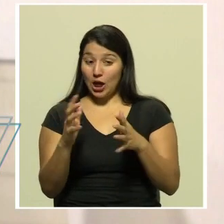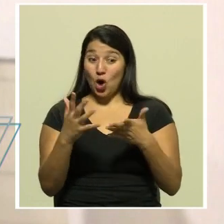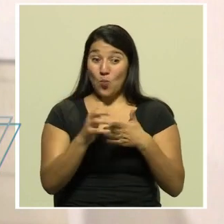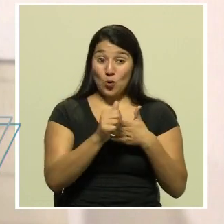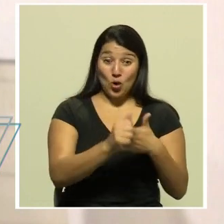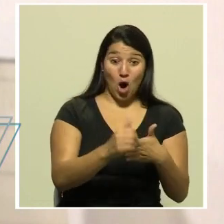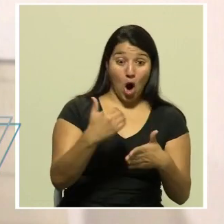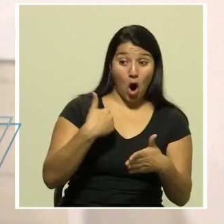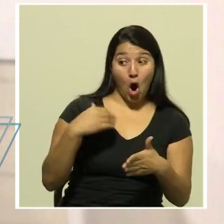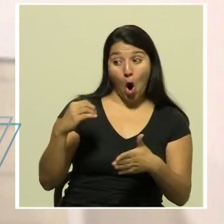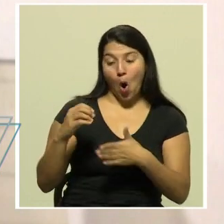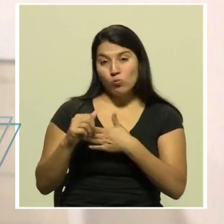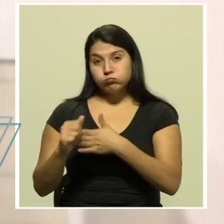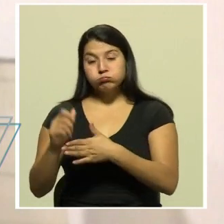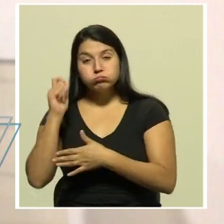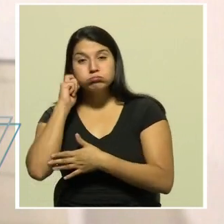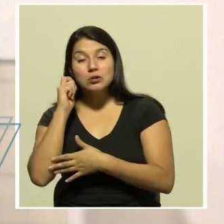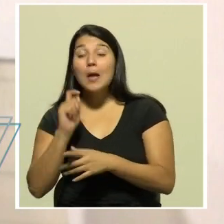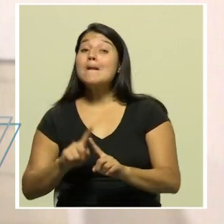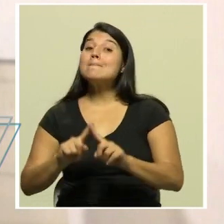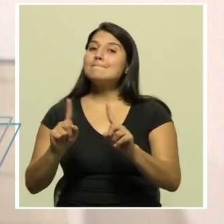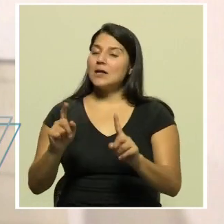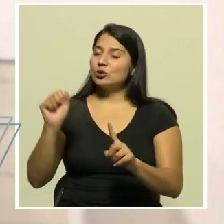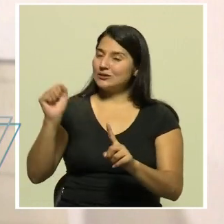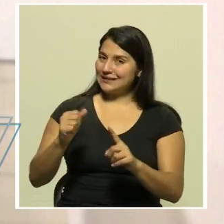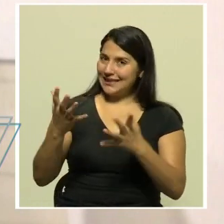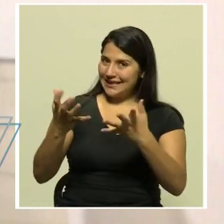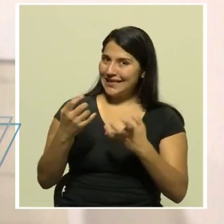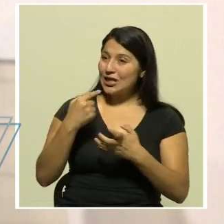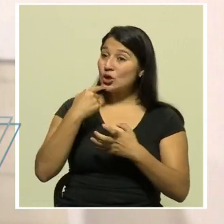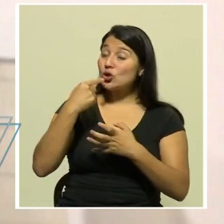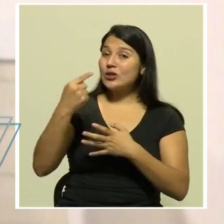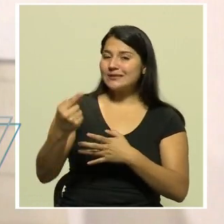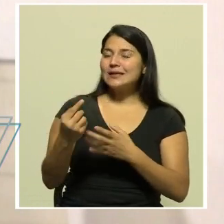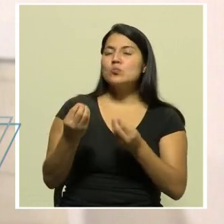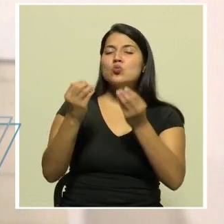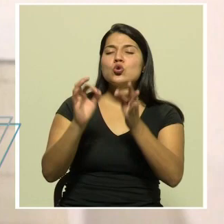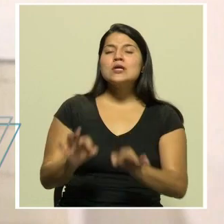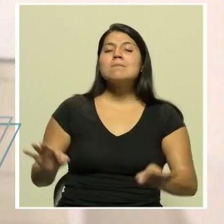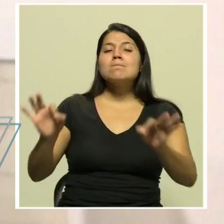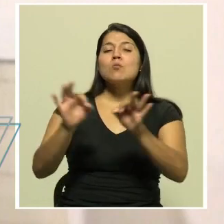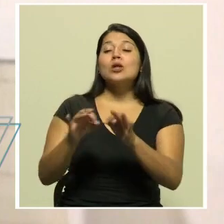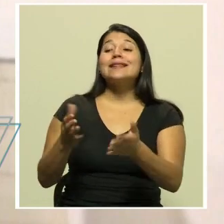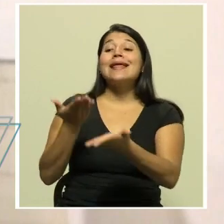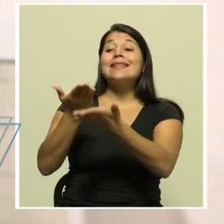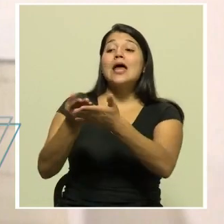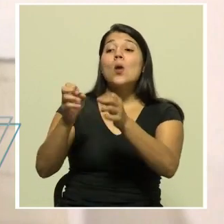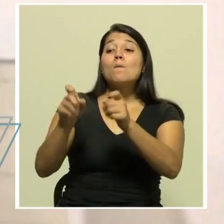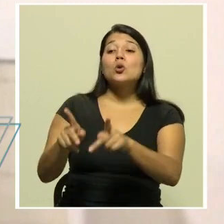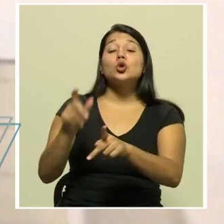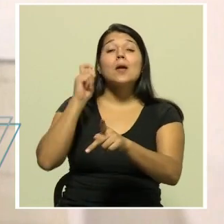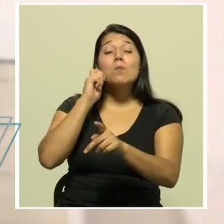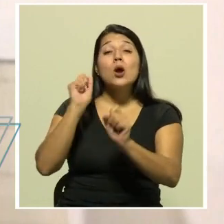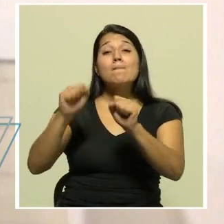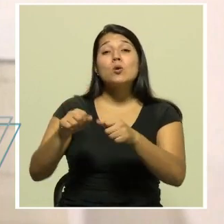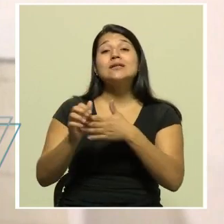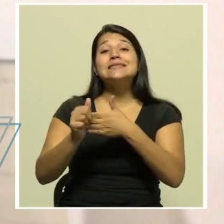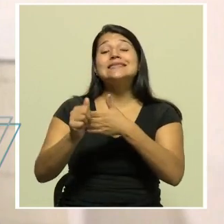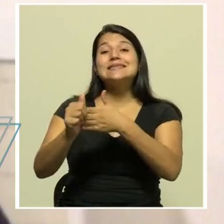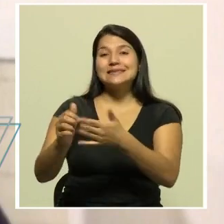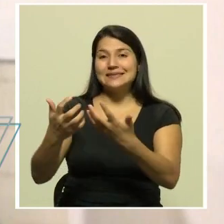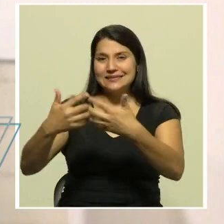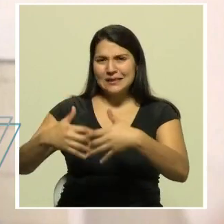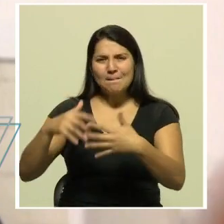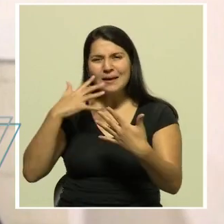mujeres tengamos la oportunidad de liderar instituciones es fundamental para poder avanzar de manera